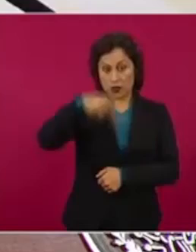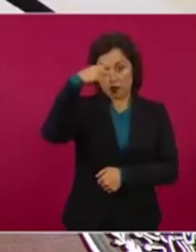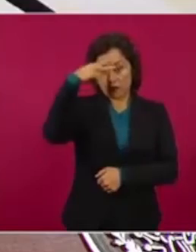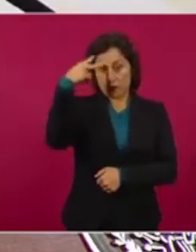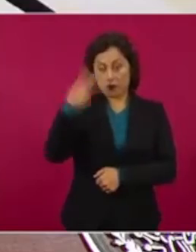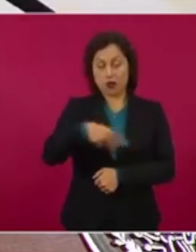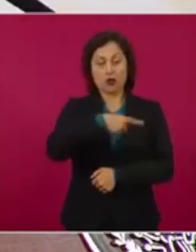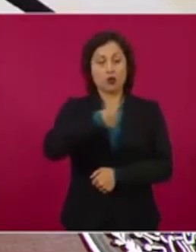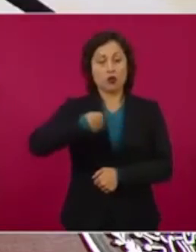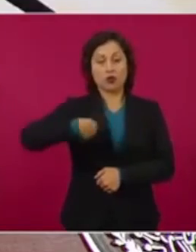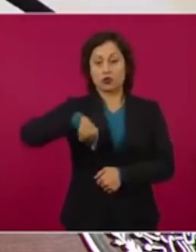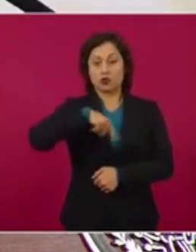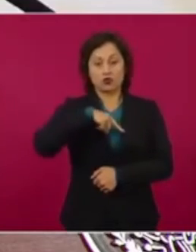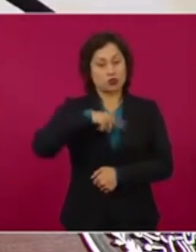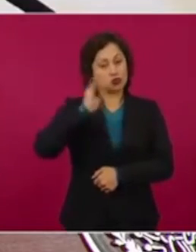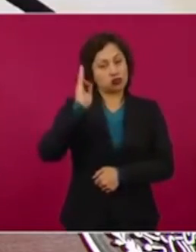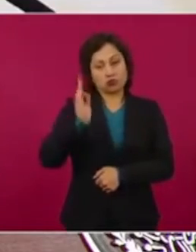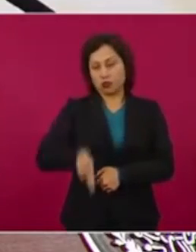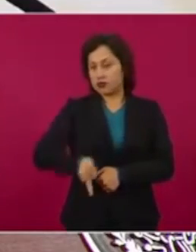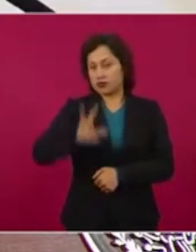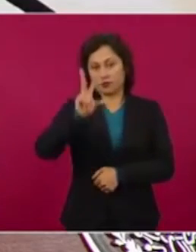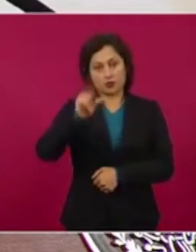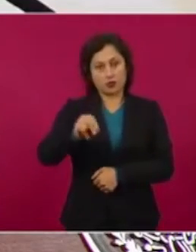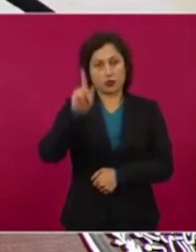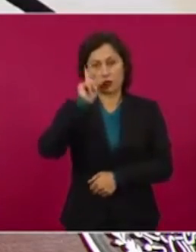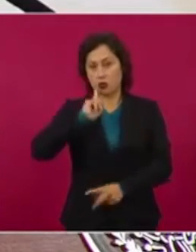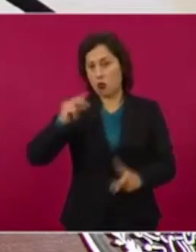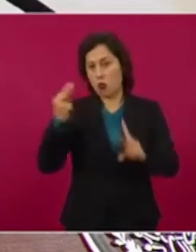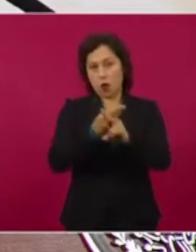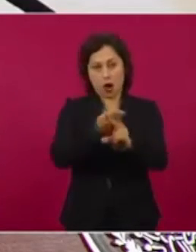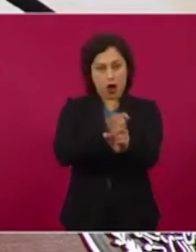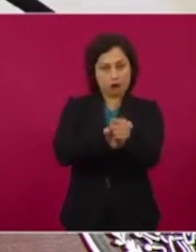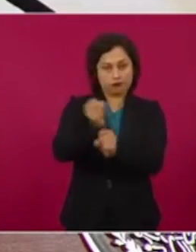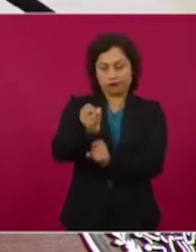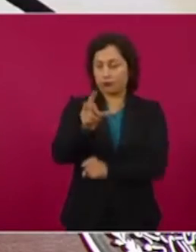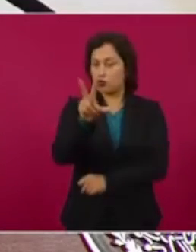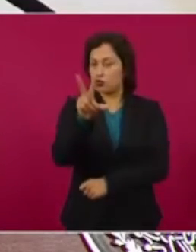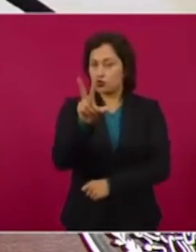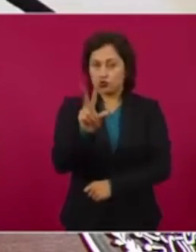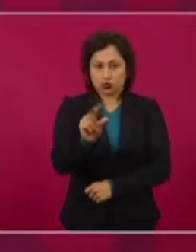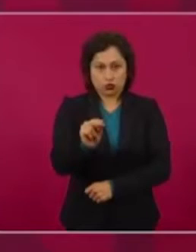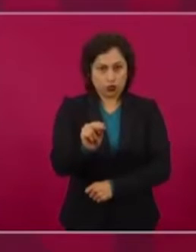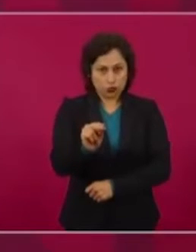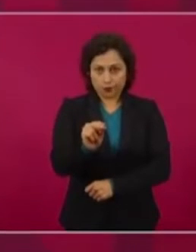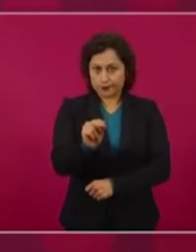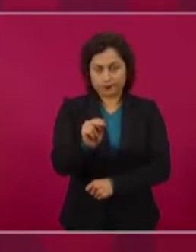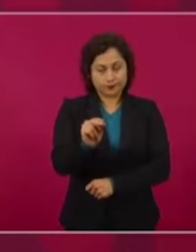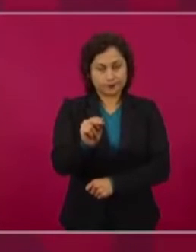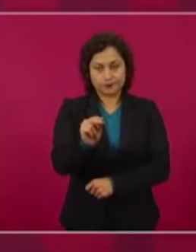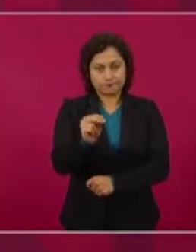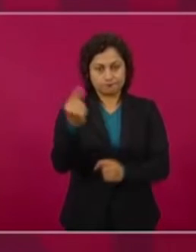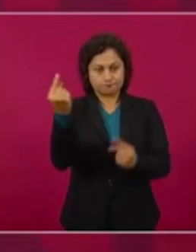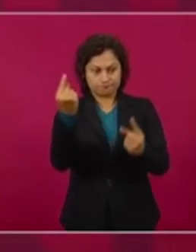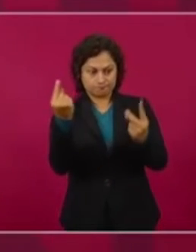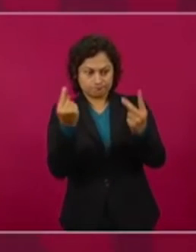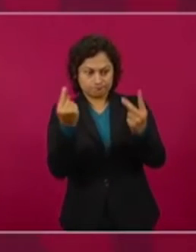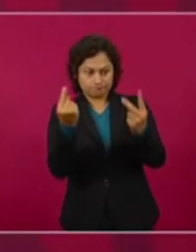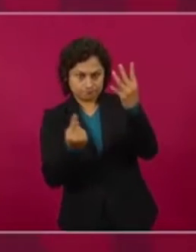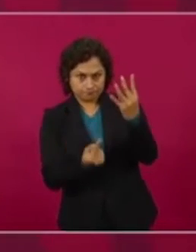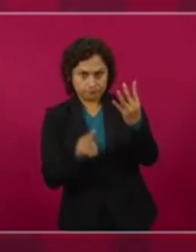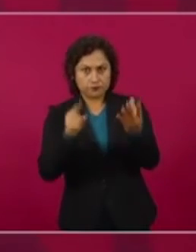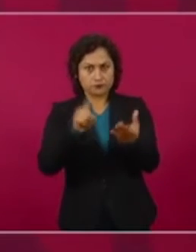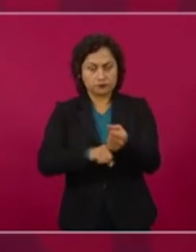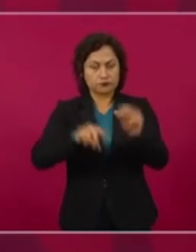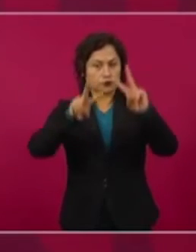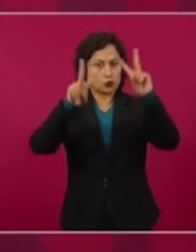acuerdo en la violencia feminicida, en ninguno de los aspectos en los que se presente.